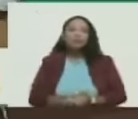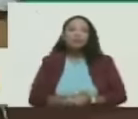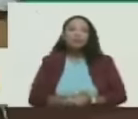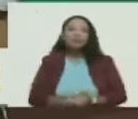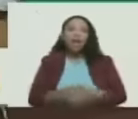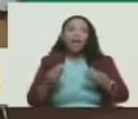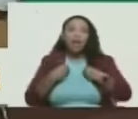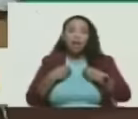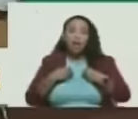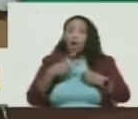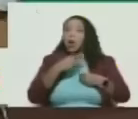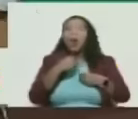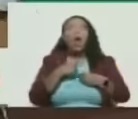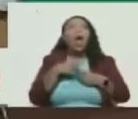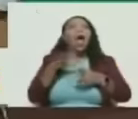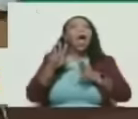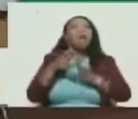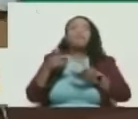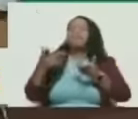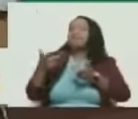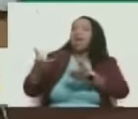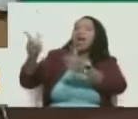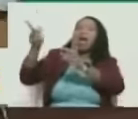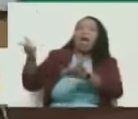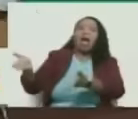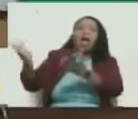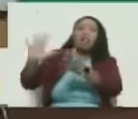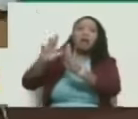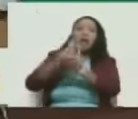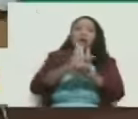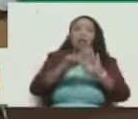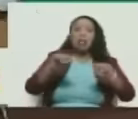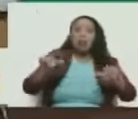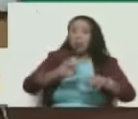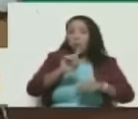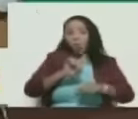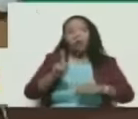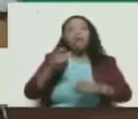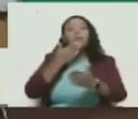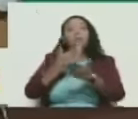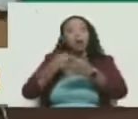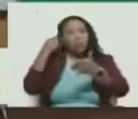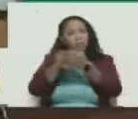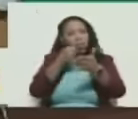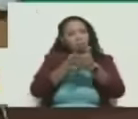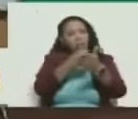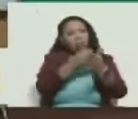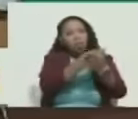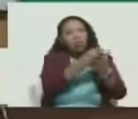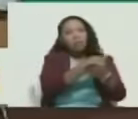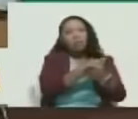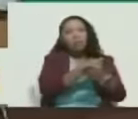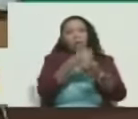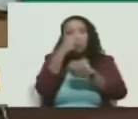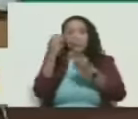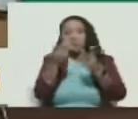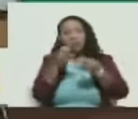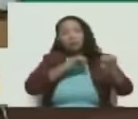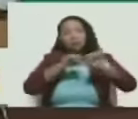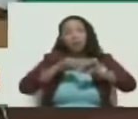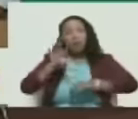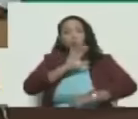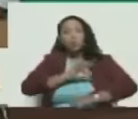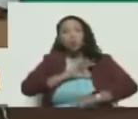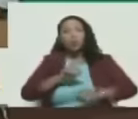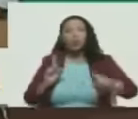de no dejarse quitar lo que siempre nos ha pertenecido. Y es por eso que, bueno, invitamos a todos los movimientos sociales a